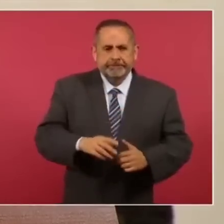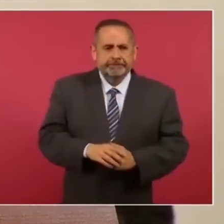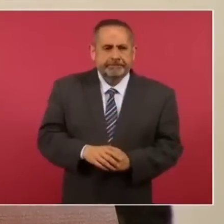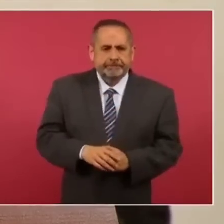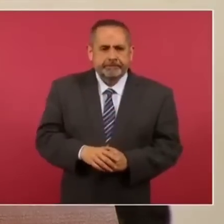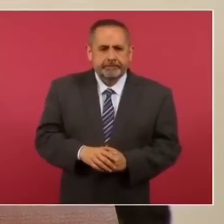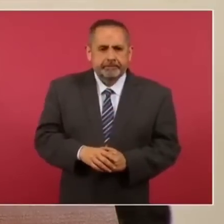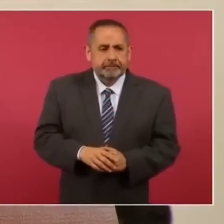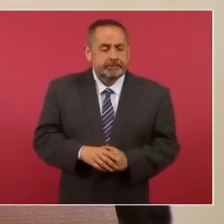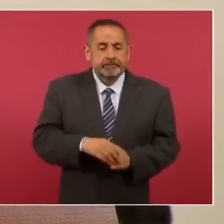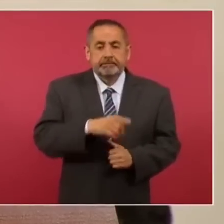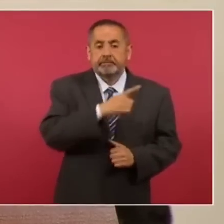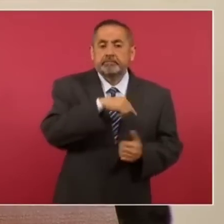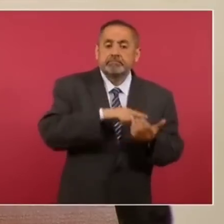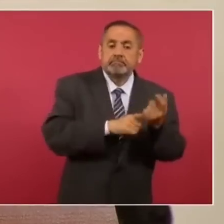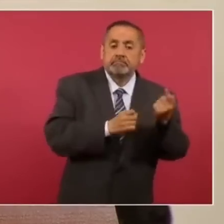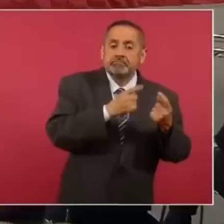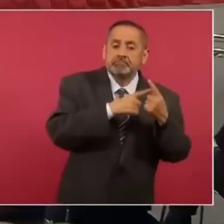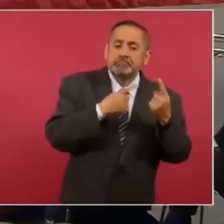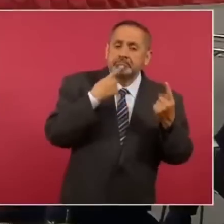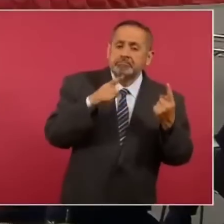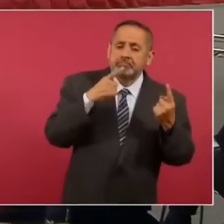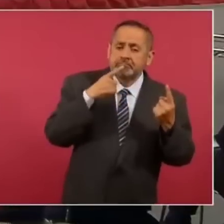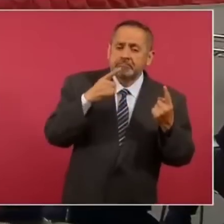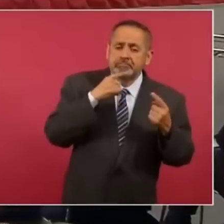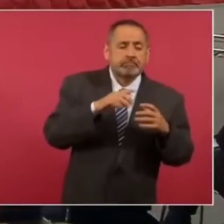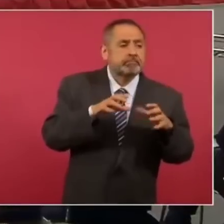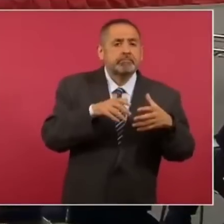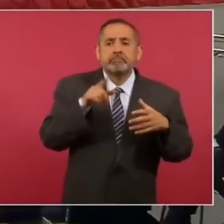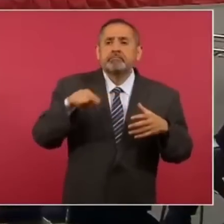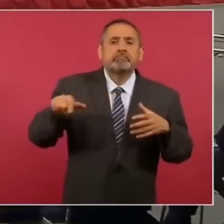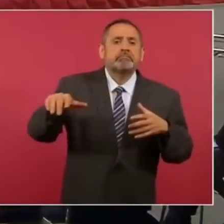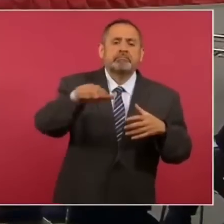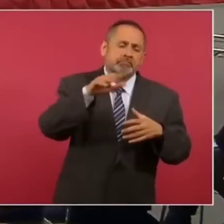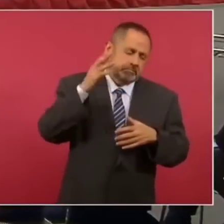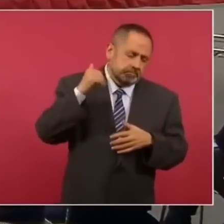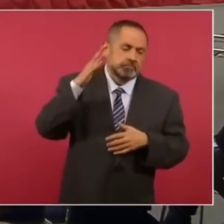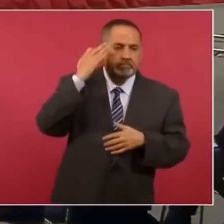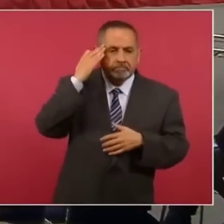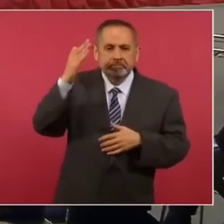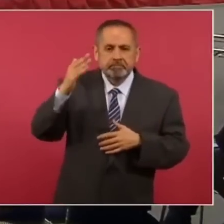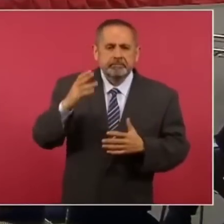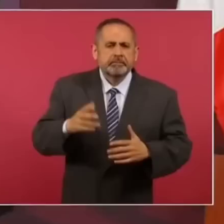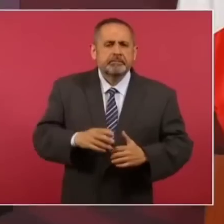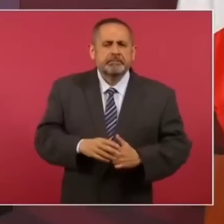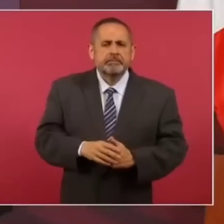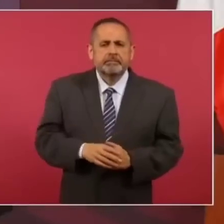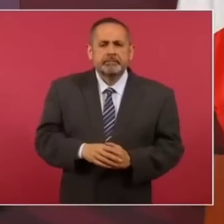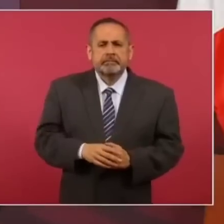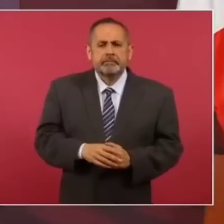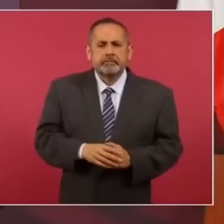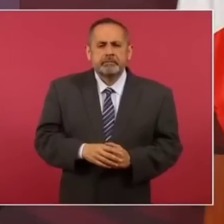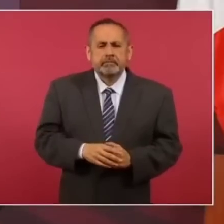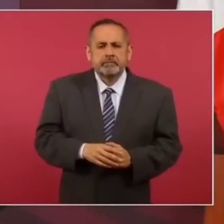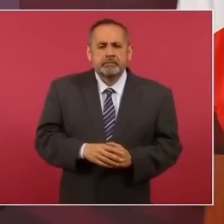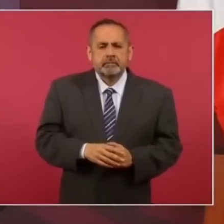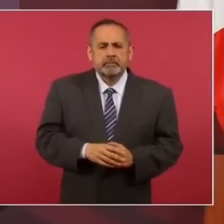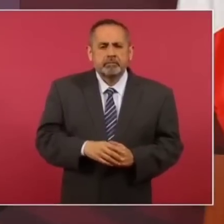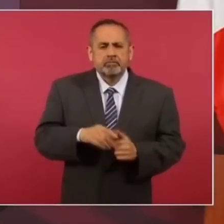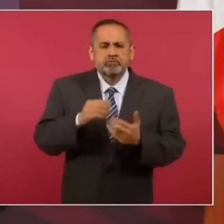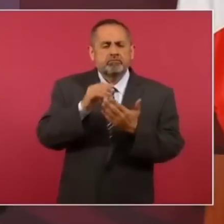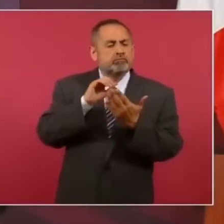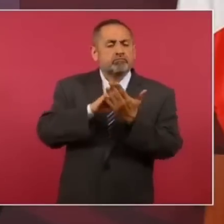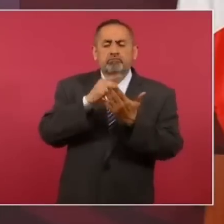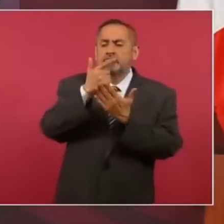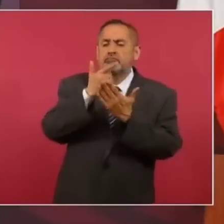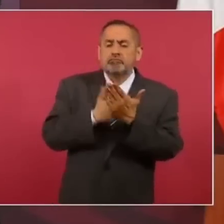Se quejaban algunos poderosillos en aquel entonces que los ponían en la lista de